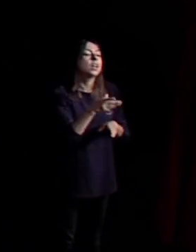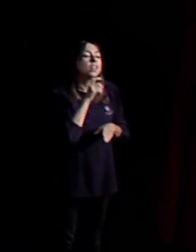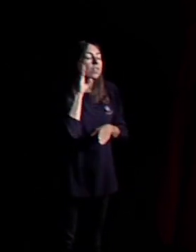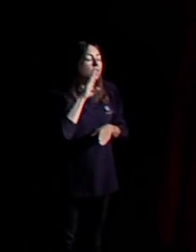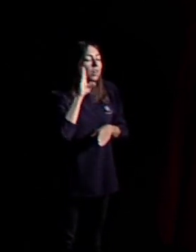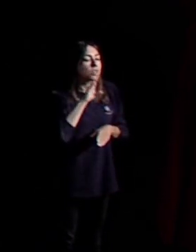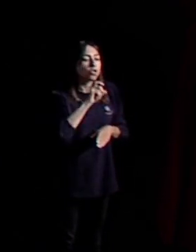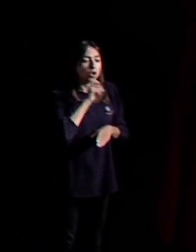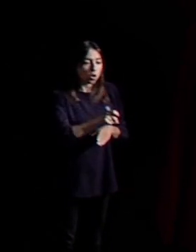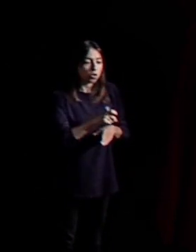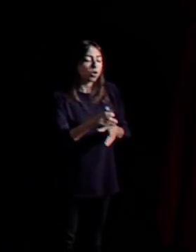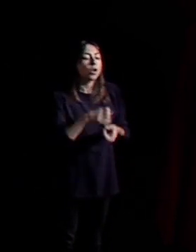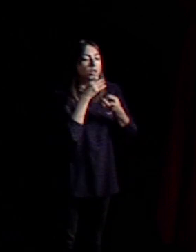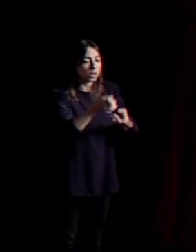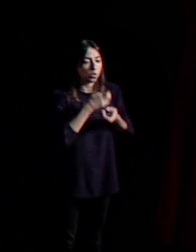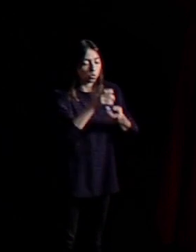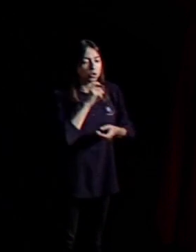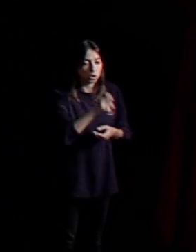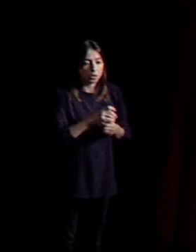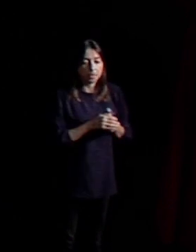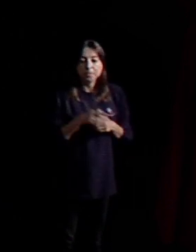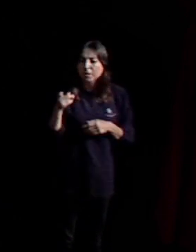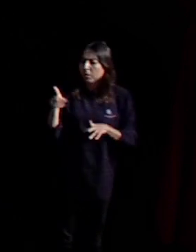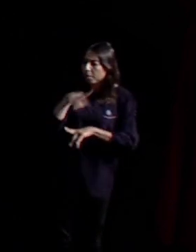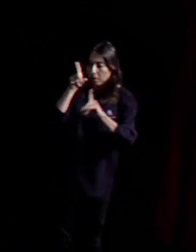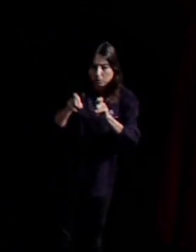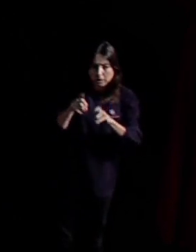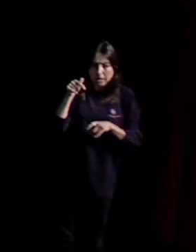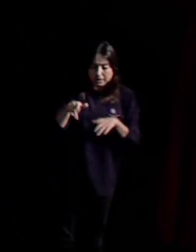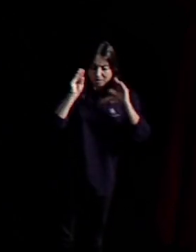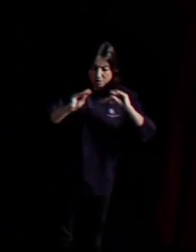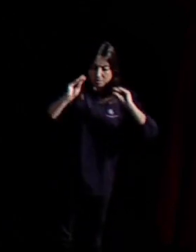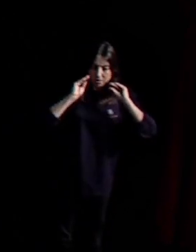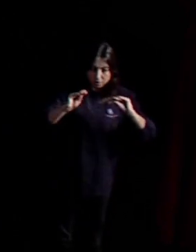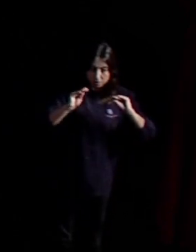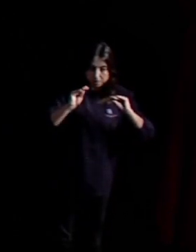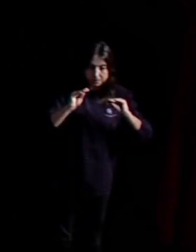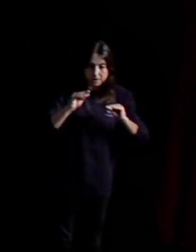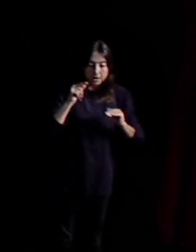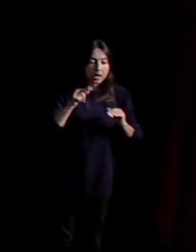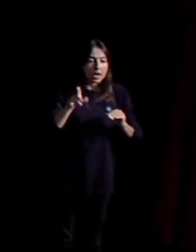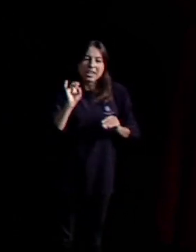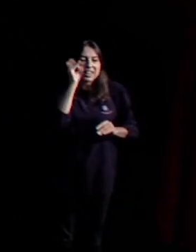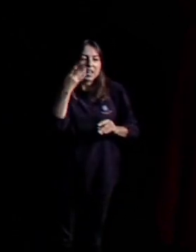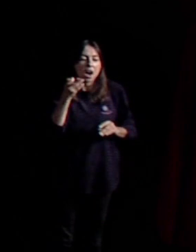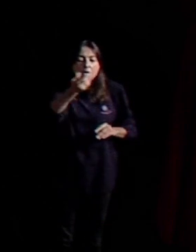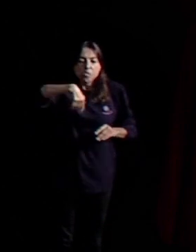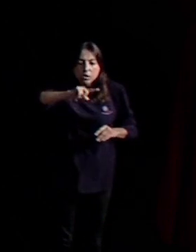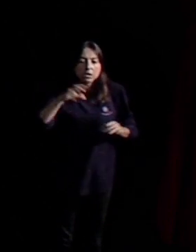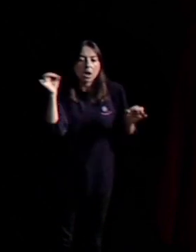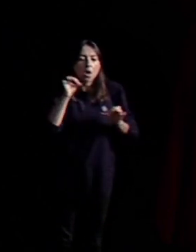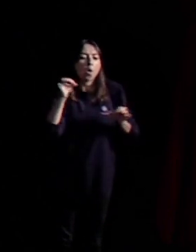discurso del odio, ¿no? Francisco, una pregunta. ¿Esta formación es a iniciativa vuestra o